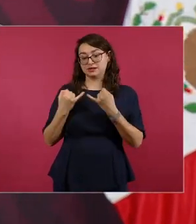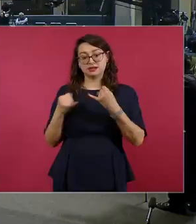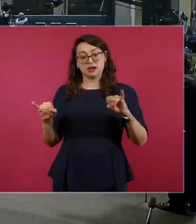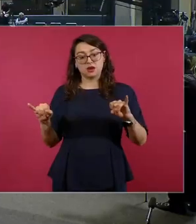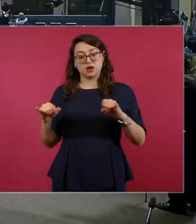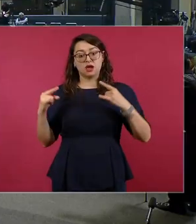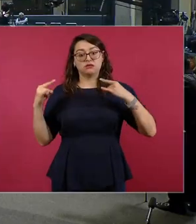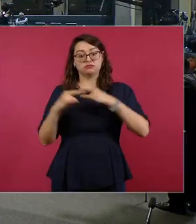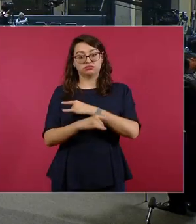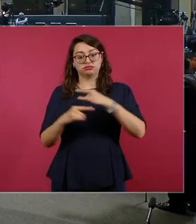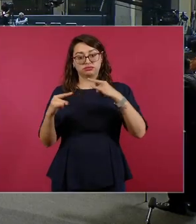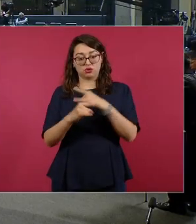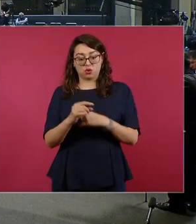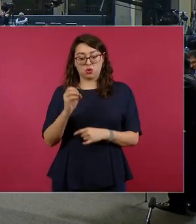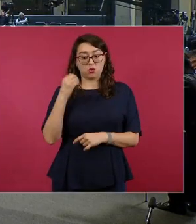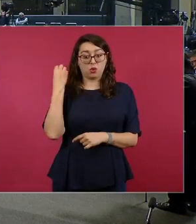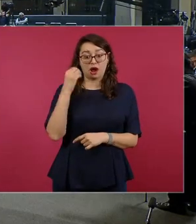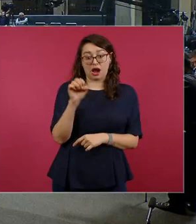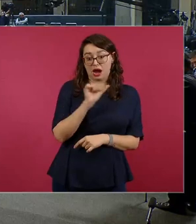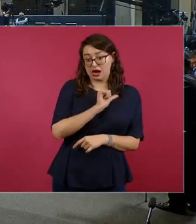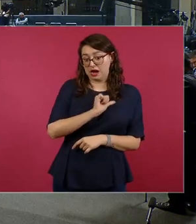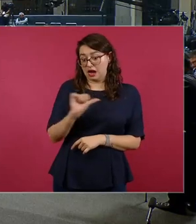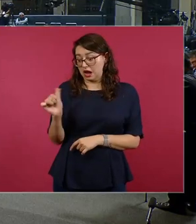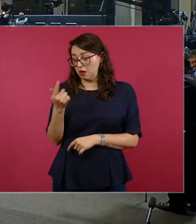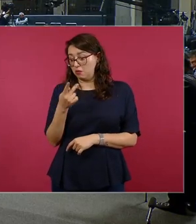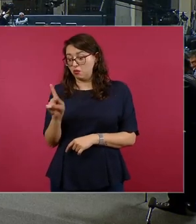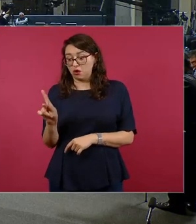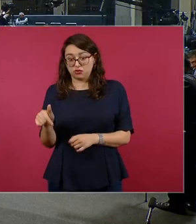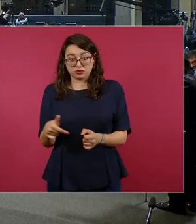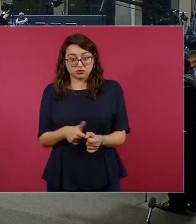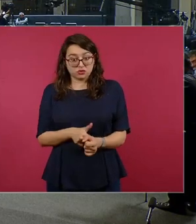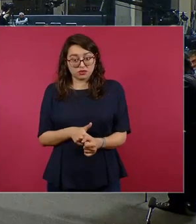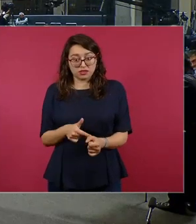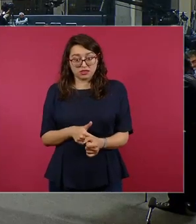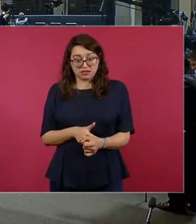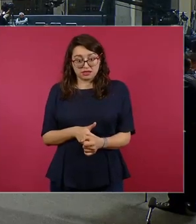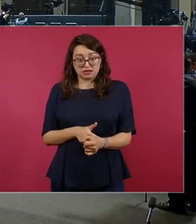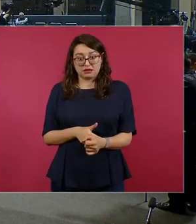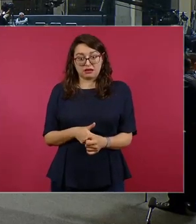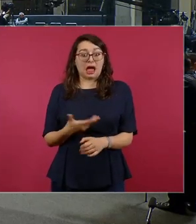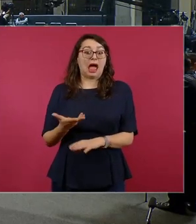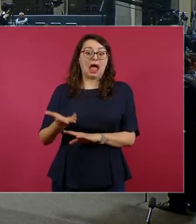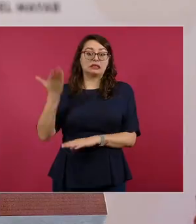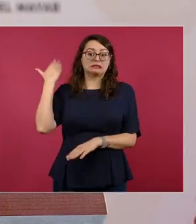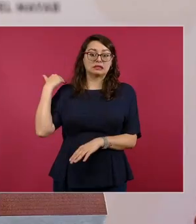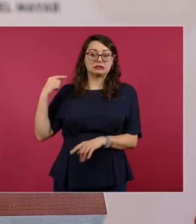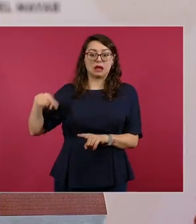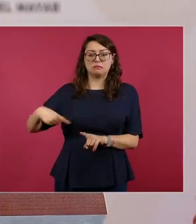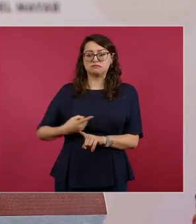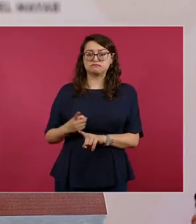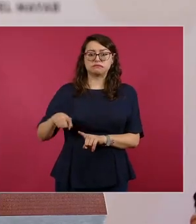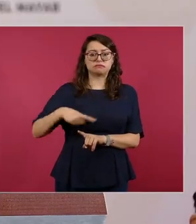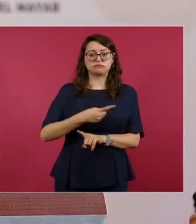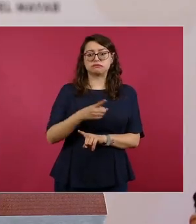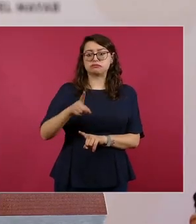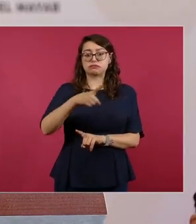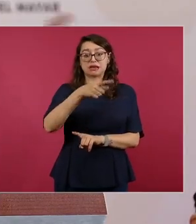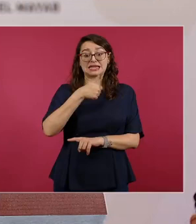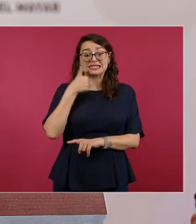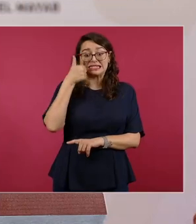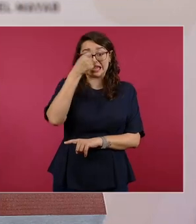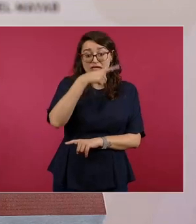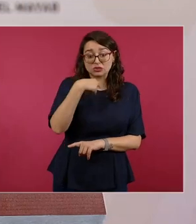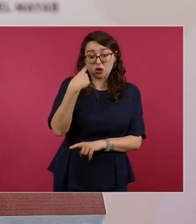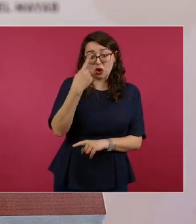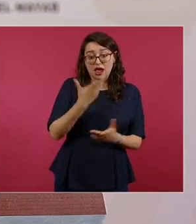de Oaxaca a Puerto Escondido eran seis horas y ahora dos horas y